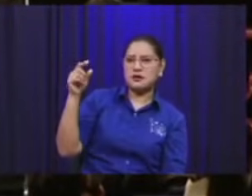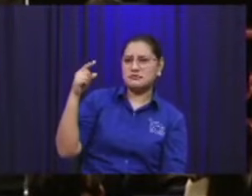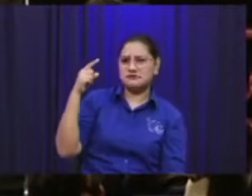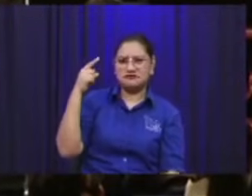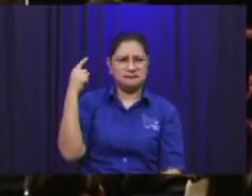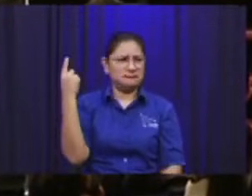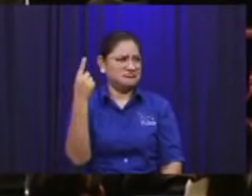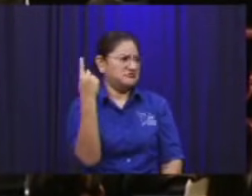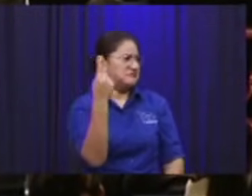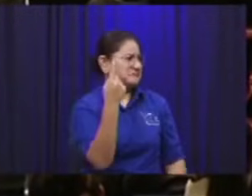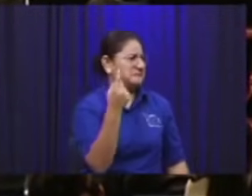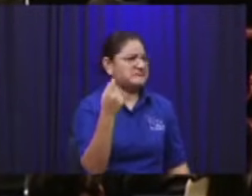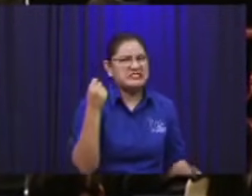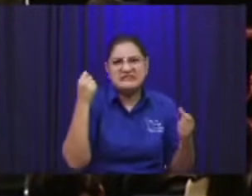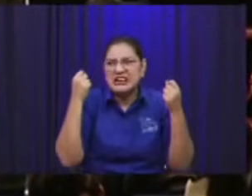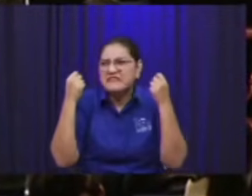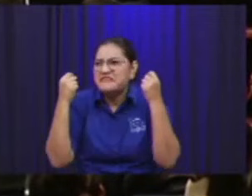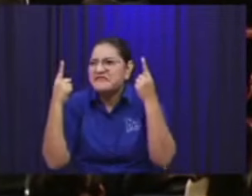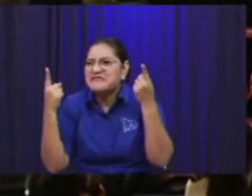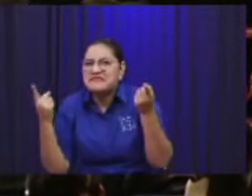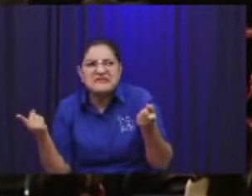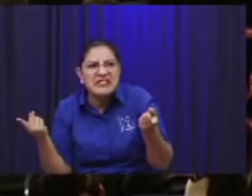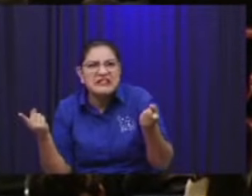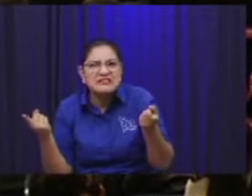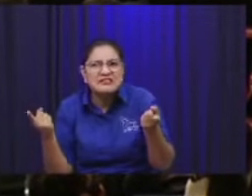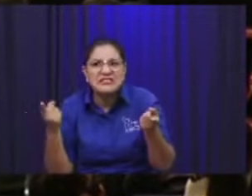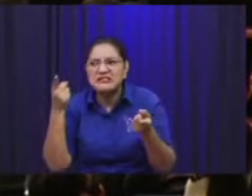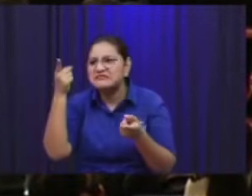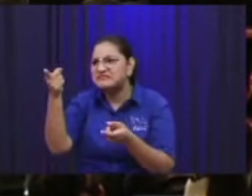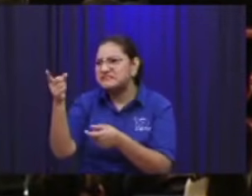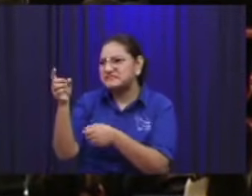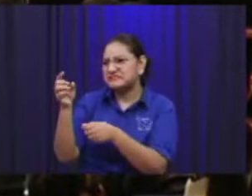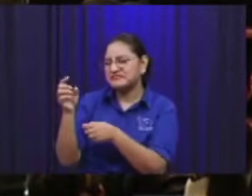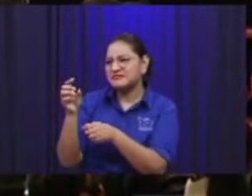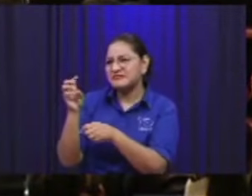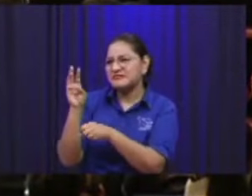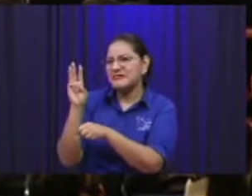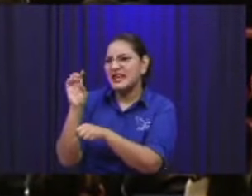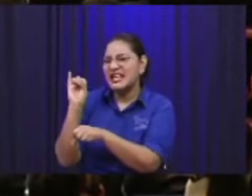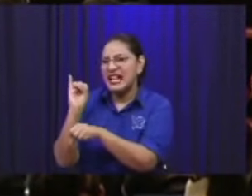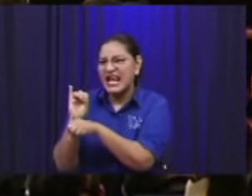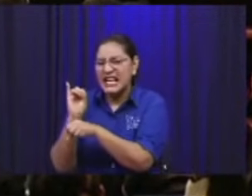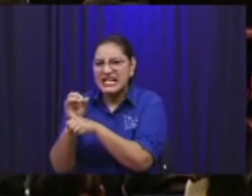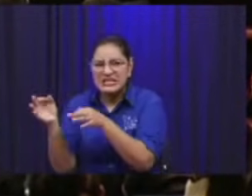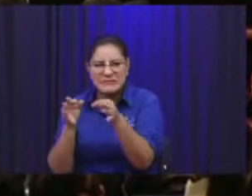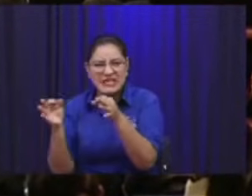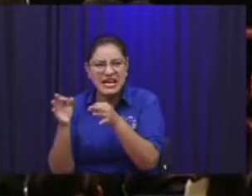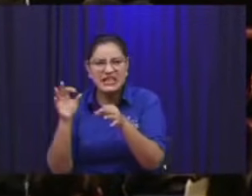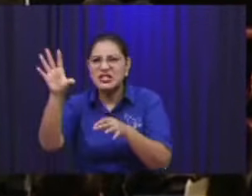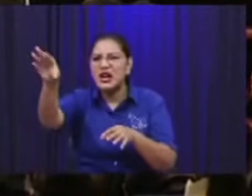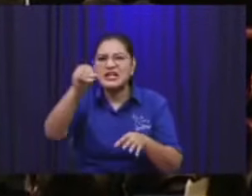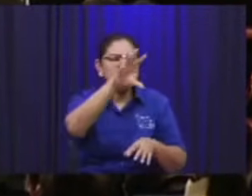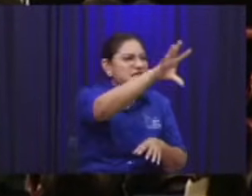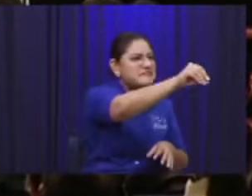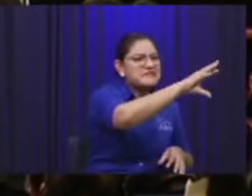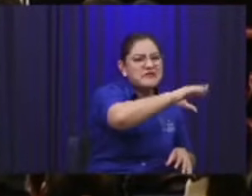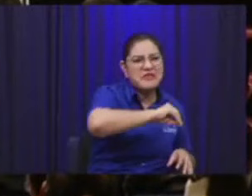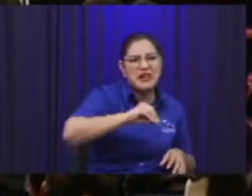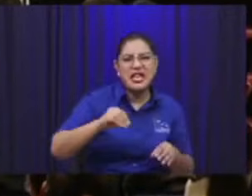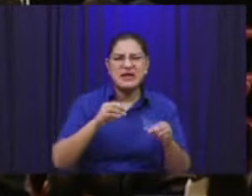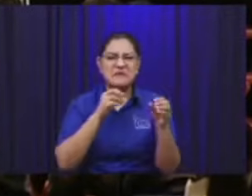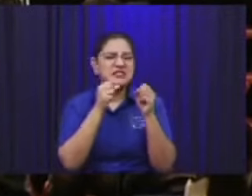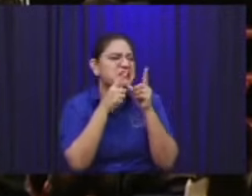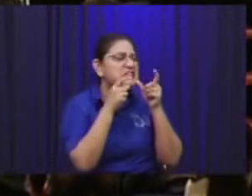entienden algo de algún ministro si se encuentran unas cosas bien ridículas pero a veces tratan de agarrar algo para